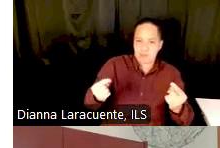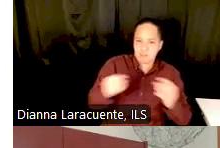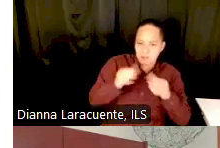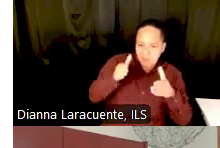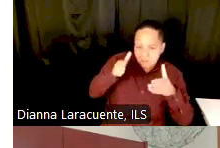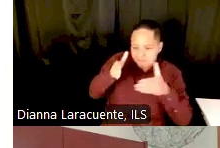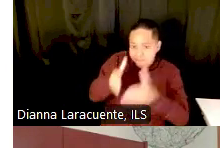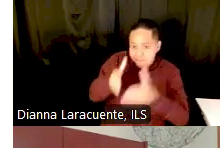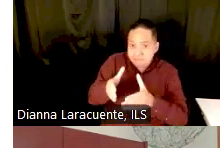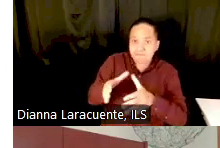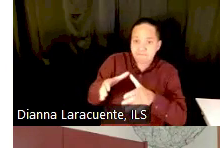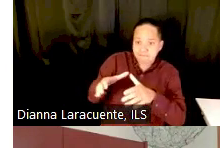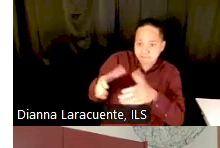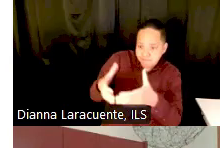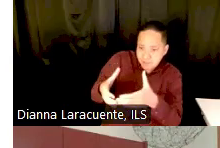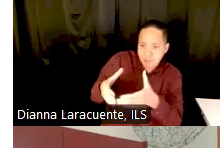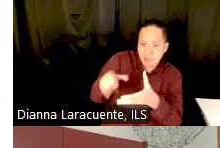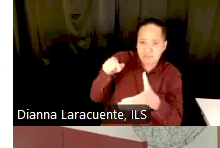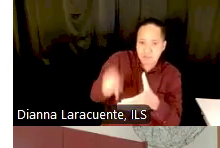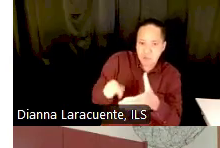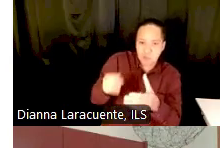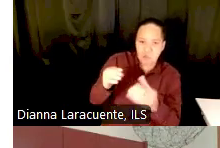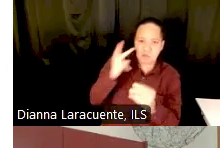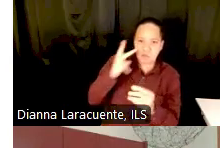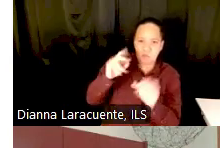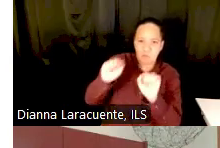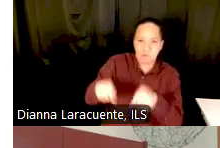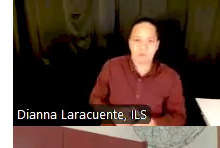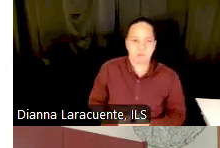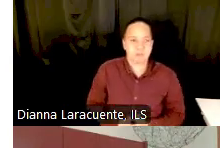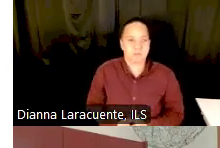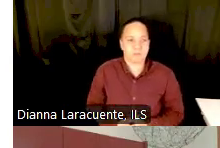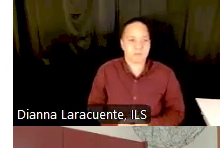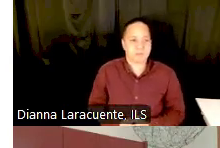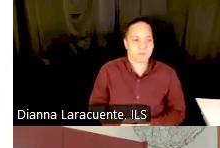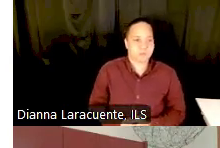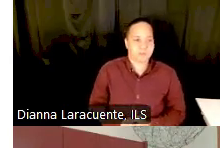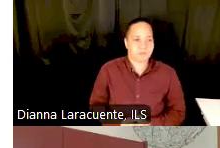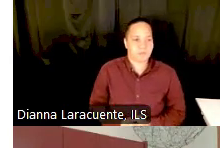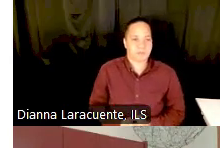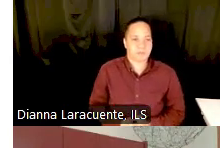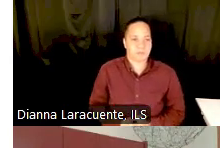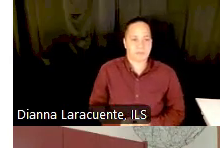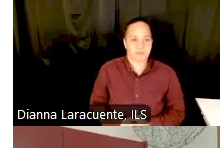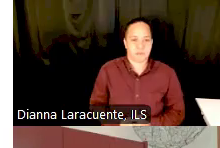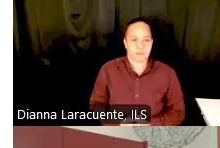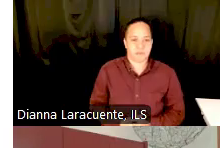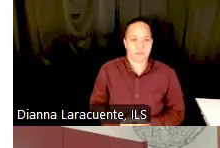más esta presencia. En la siguiente diapositiva